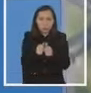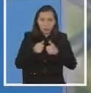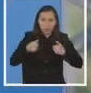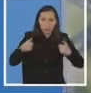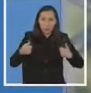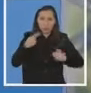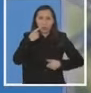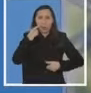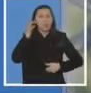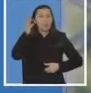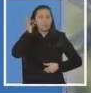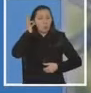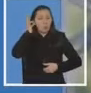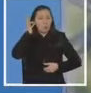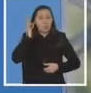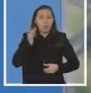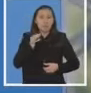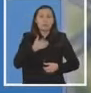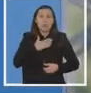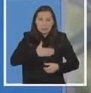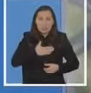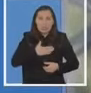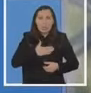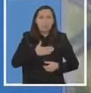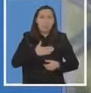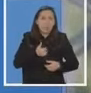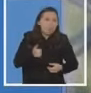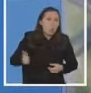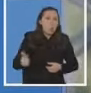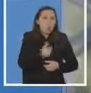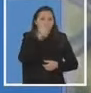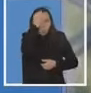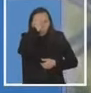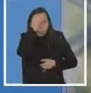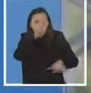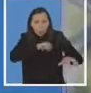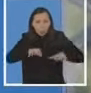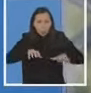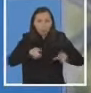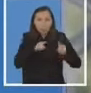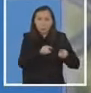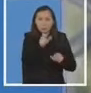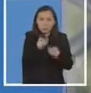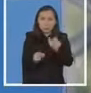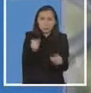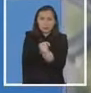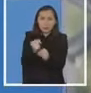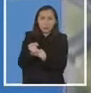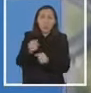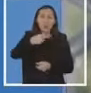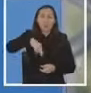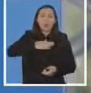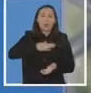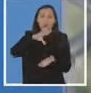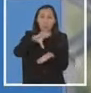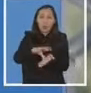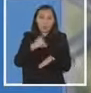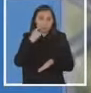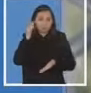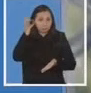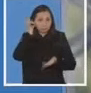y dirigentas, que velamos por intereses colectivos de las y los trabajadores de nuestro país, porque somos